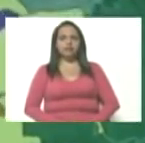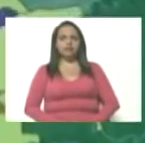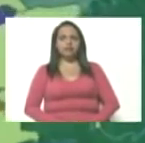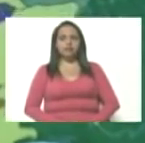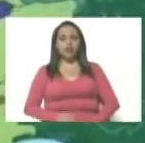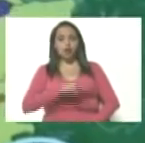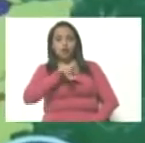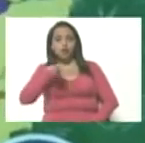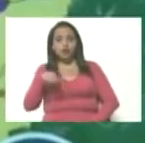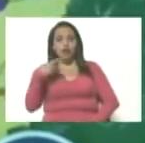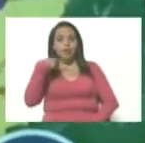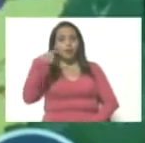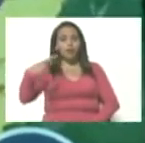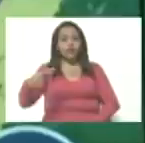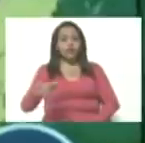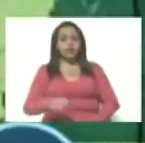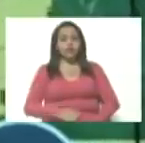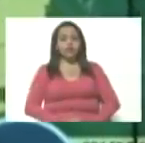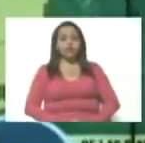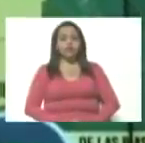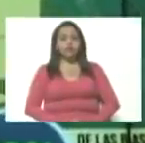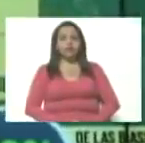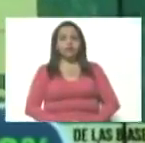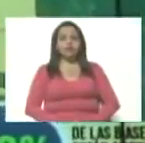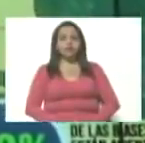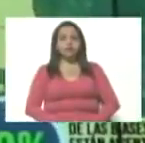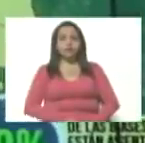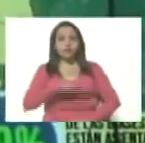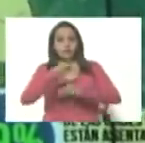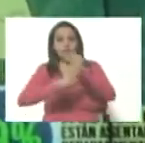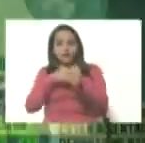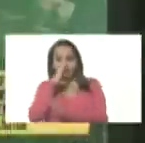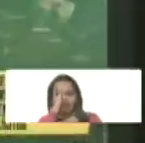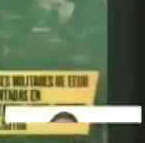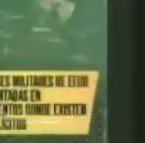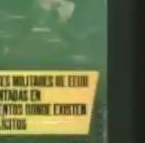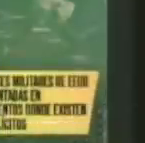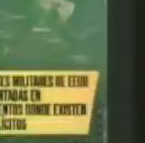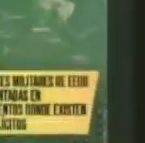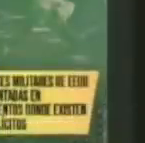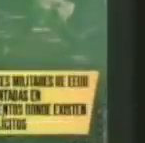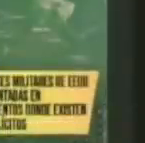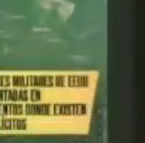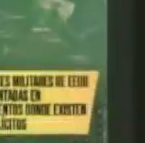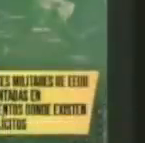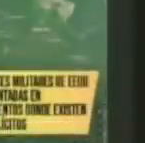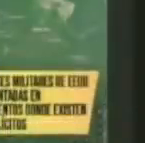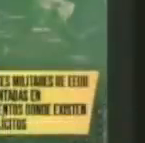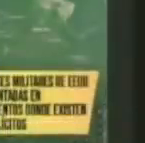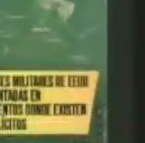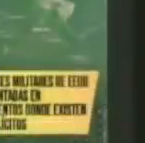Nuestra política ha sido dirigida para minimizar